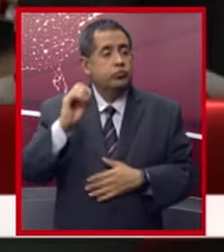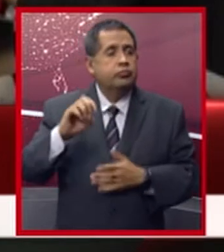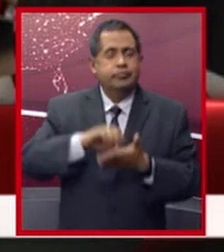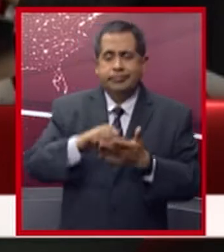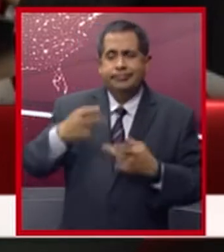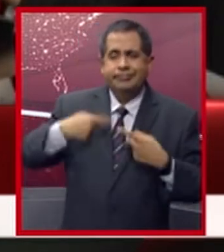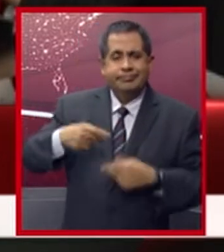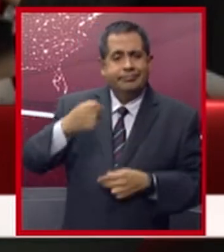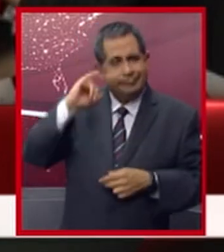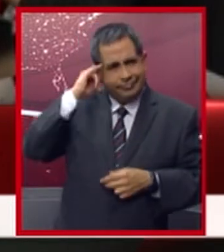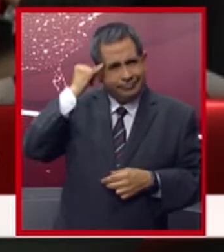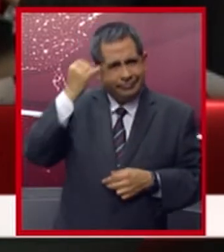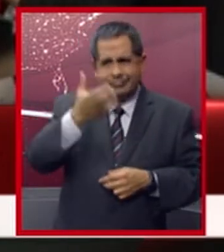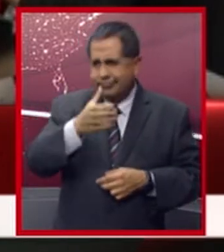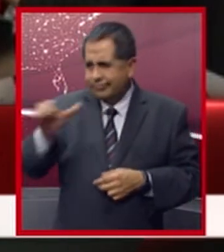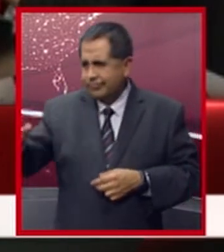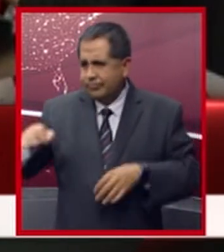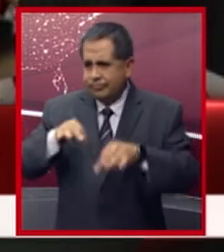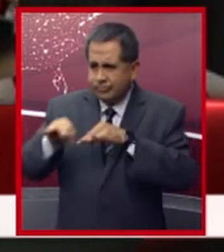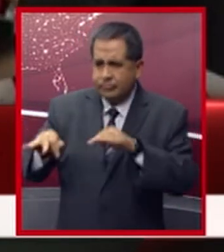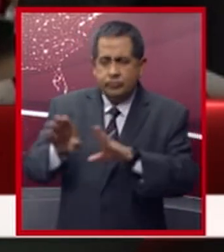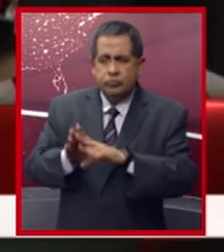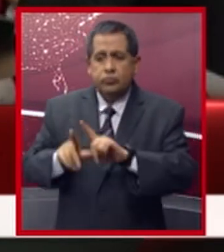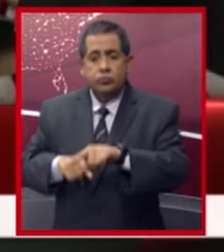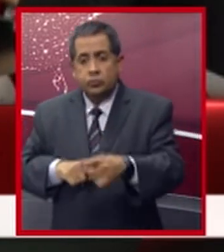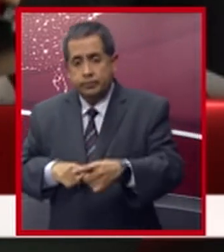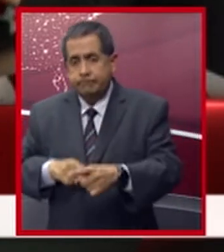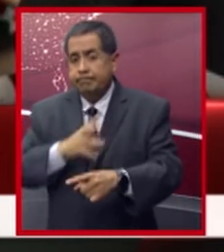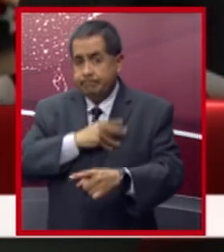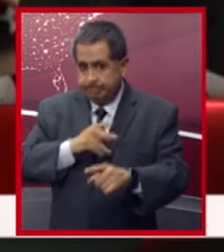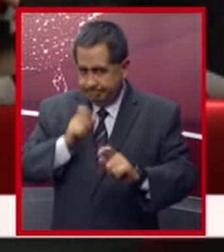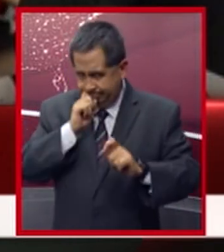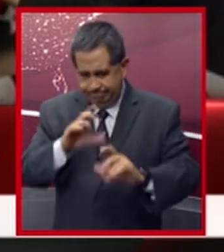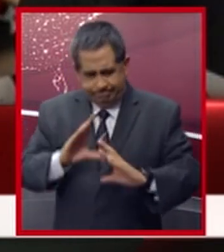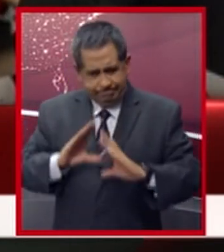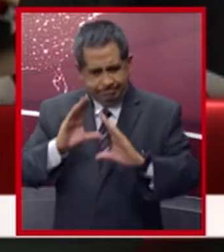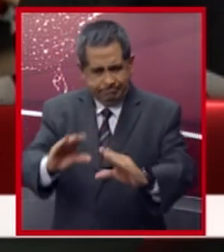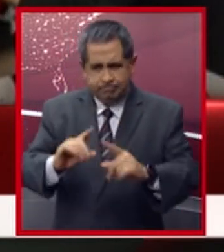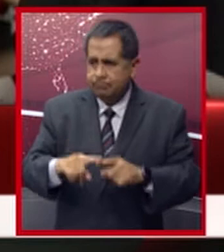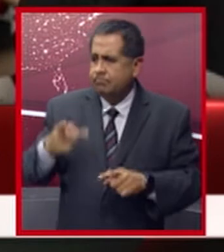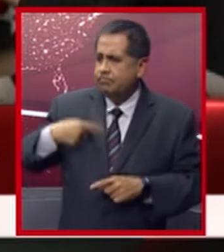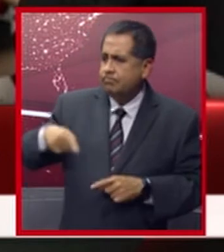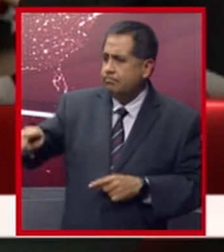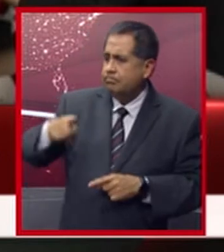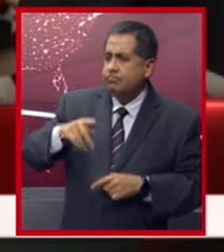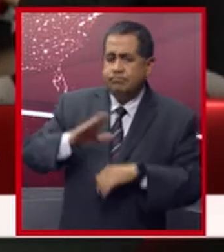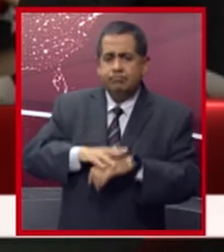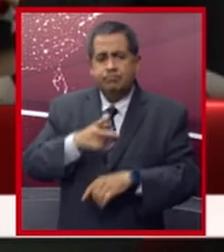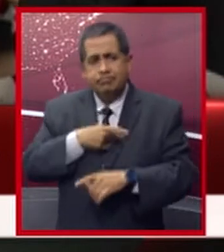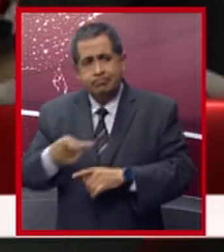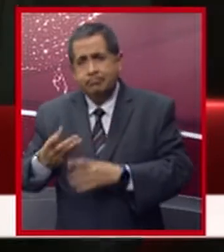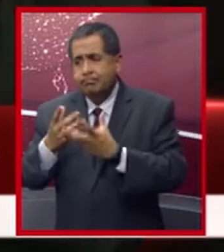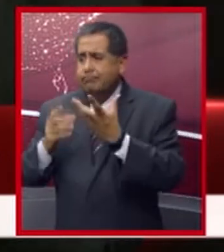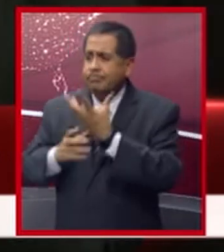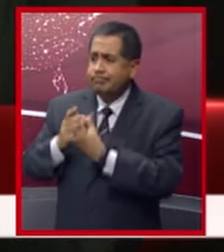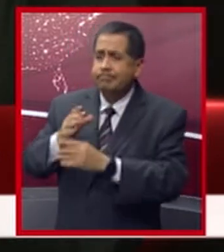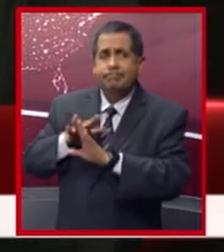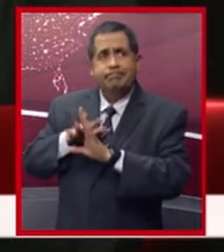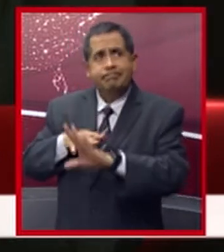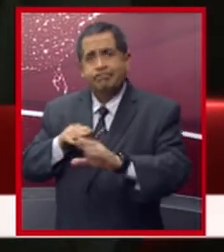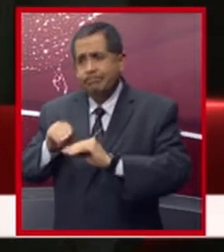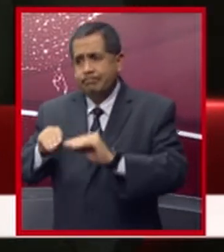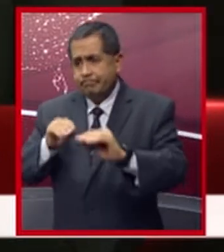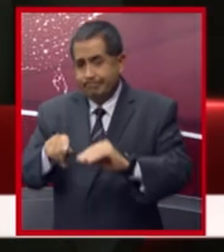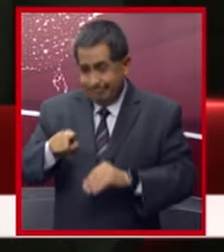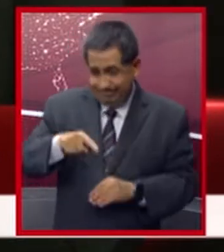agrícolas, los indígenas, las poblaciones pobres y migrantes internos del país, para